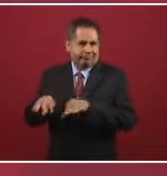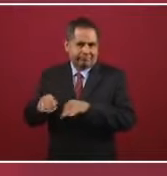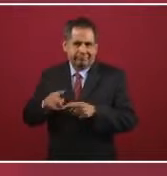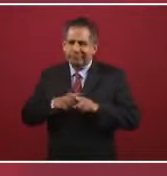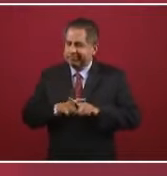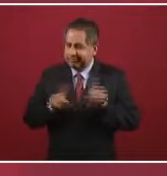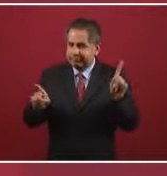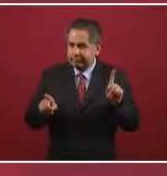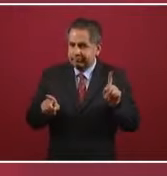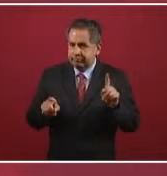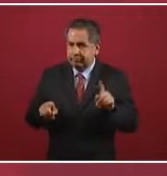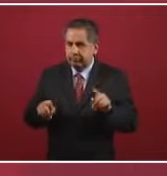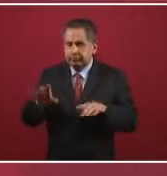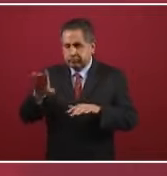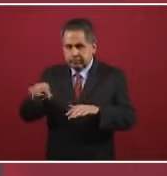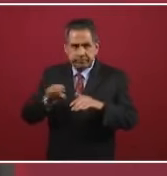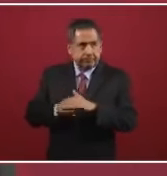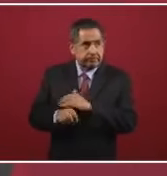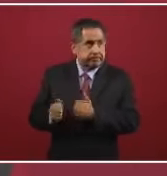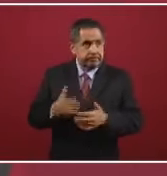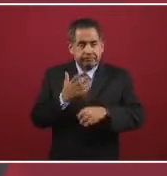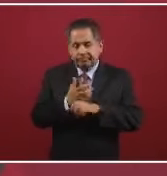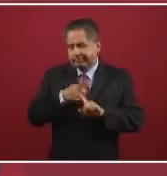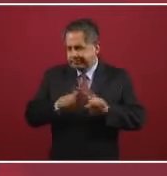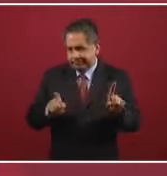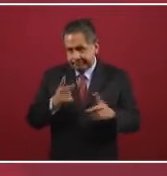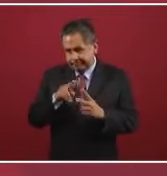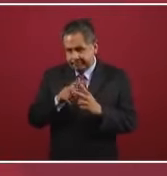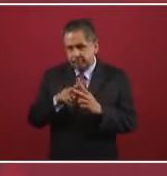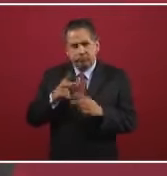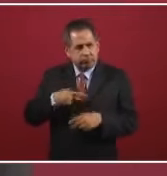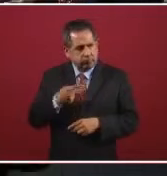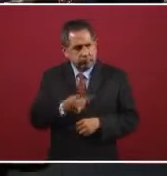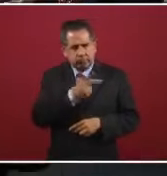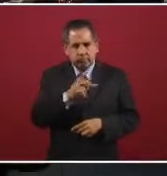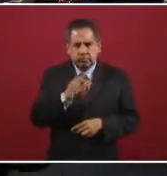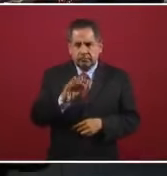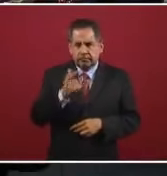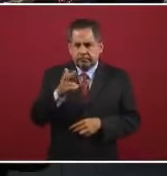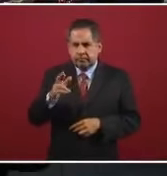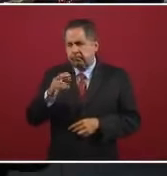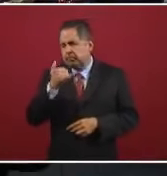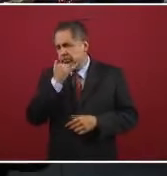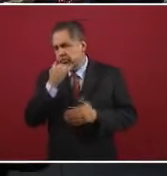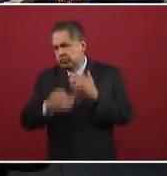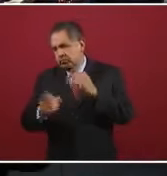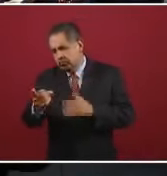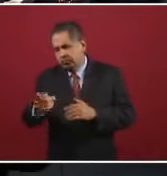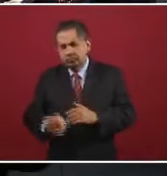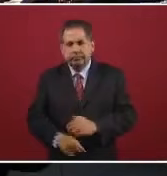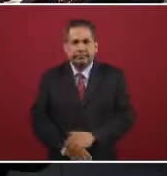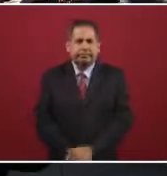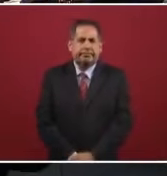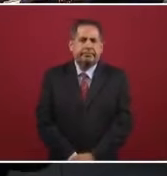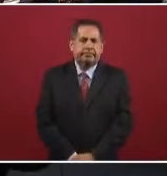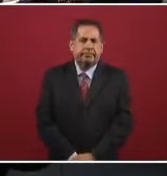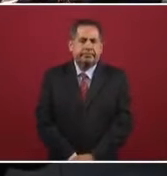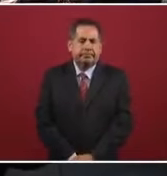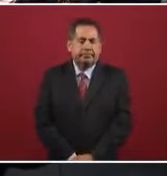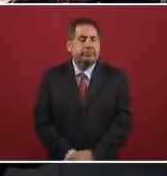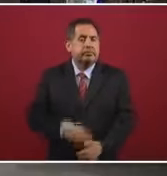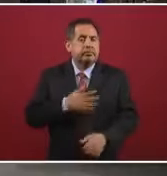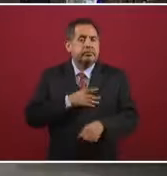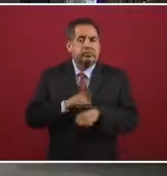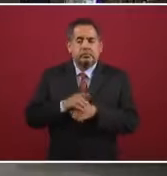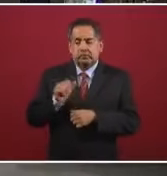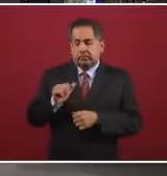poco distinto al de tráfico. Con mucho gusto le voy a preguntar a la Fiscalía. ¿Me faltó por allá usted? Buenos días, Arturo Contreras,